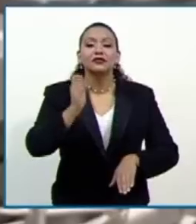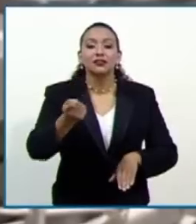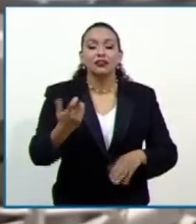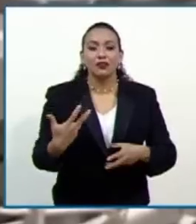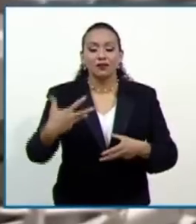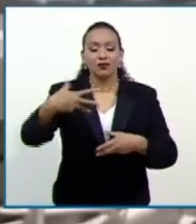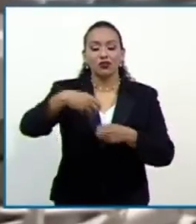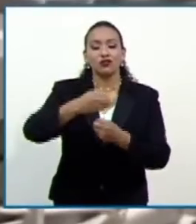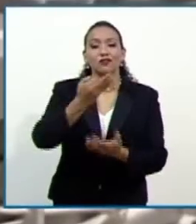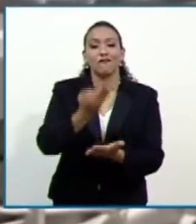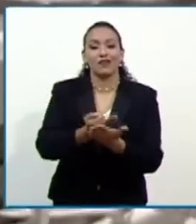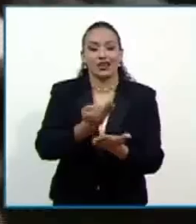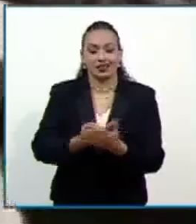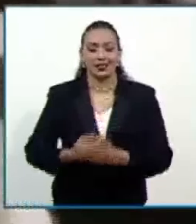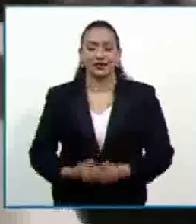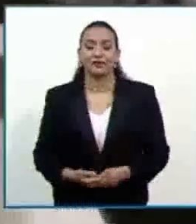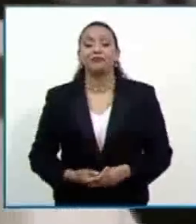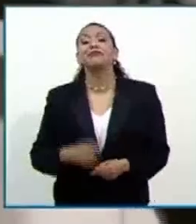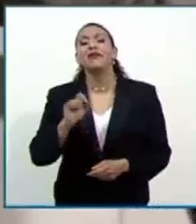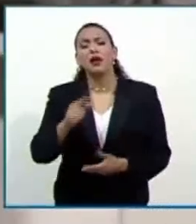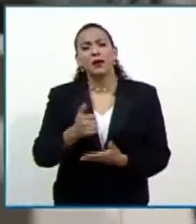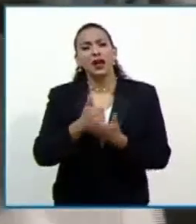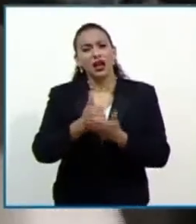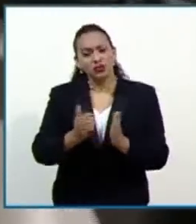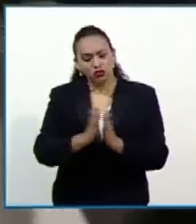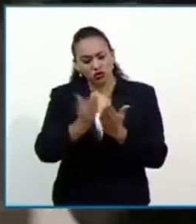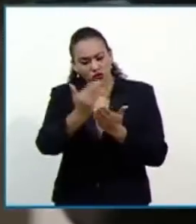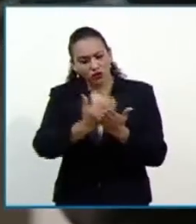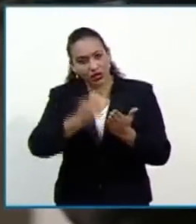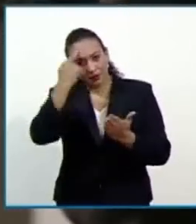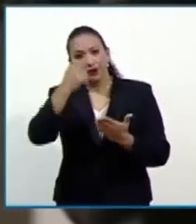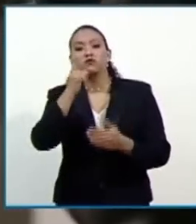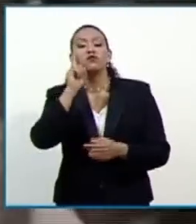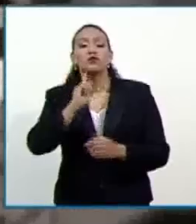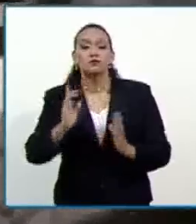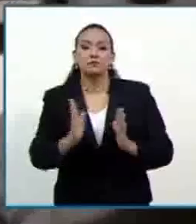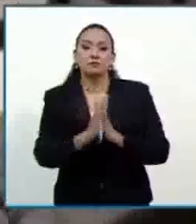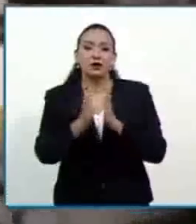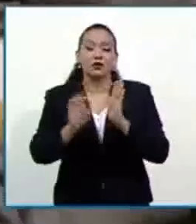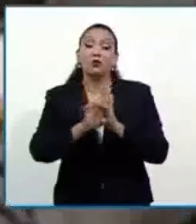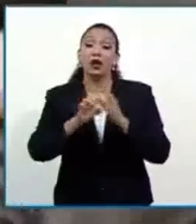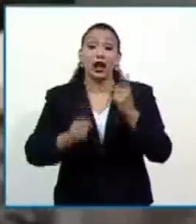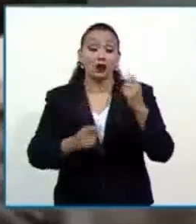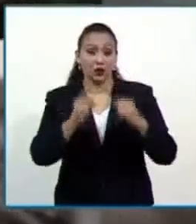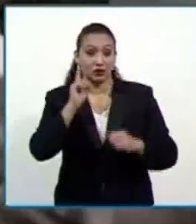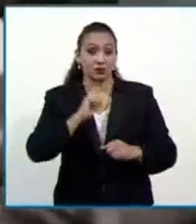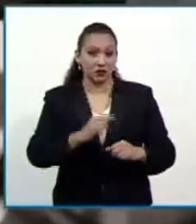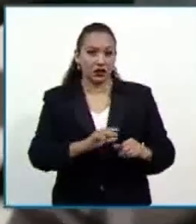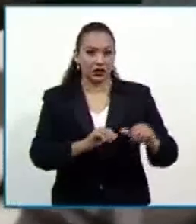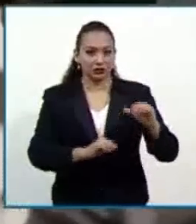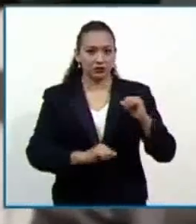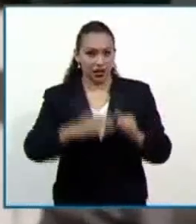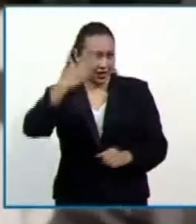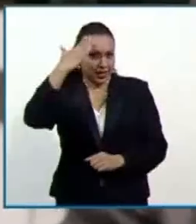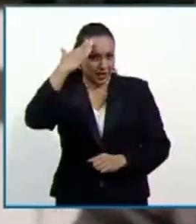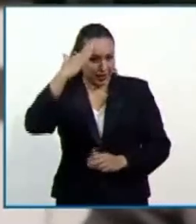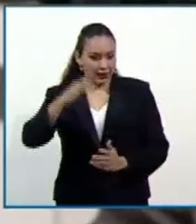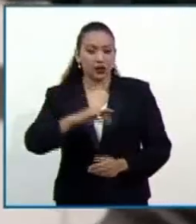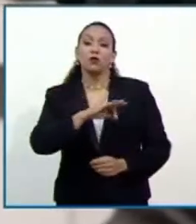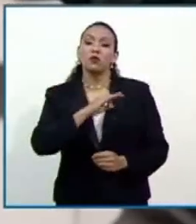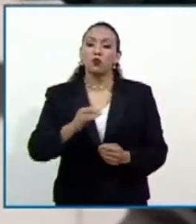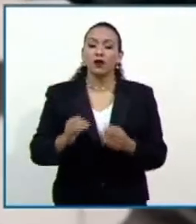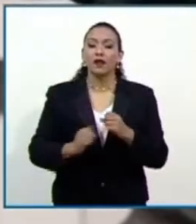financiera. La guía busca también fomentar la participación de las mujeres en roles de liderazgo y garantizar espacios laborales